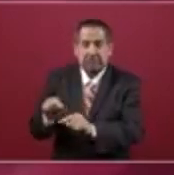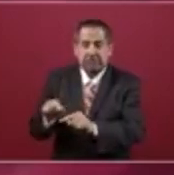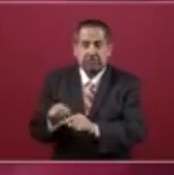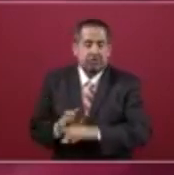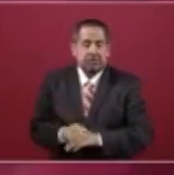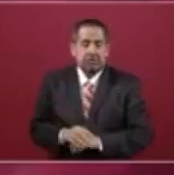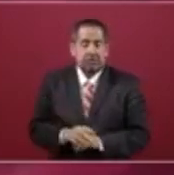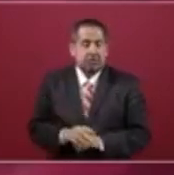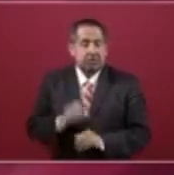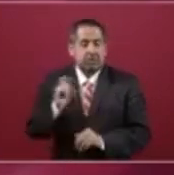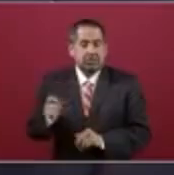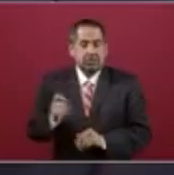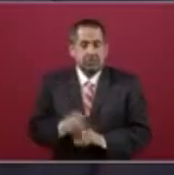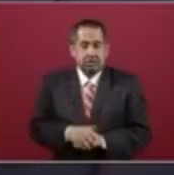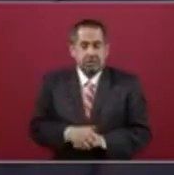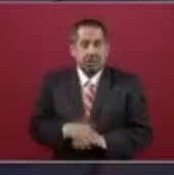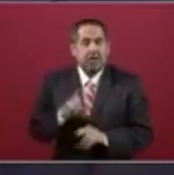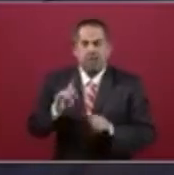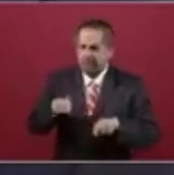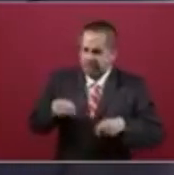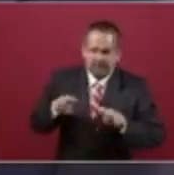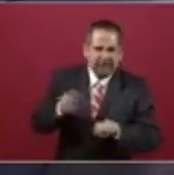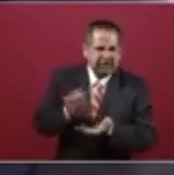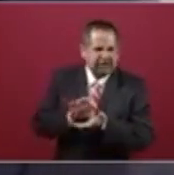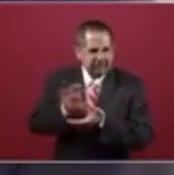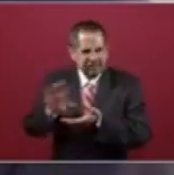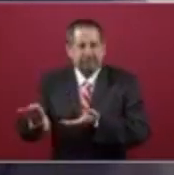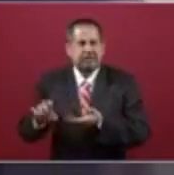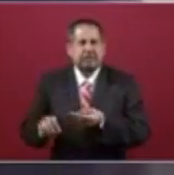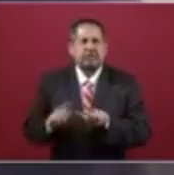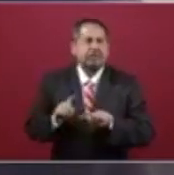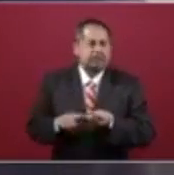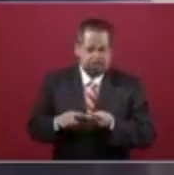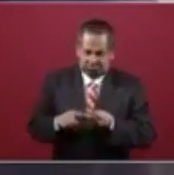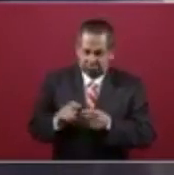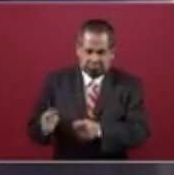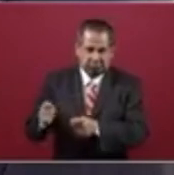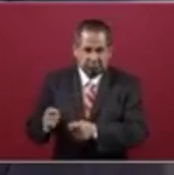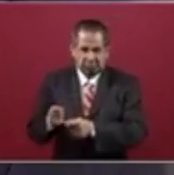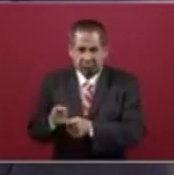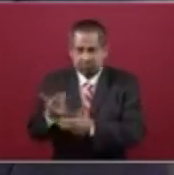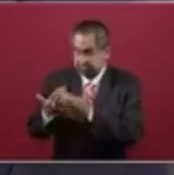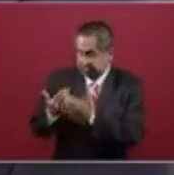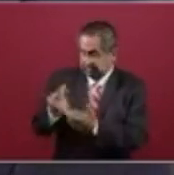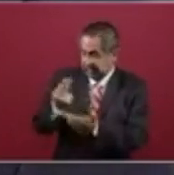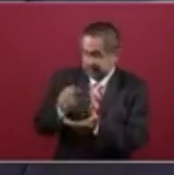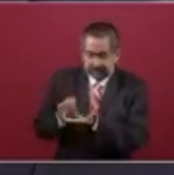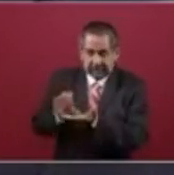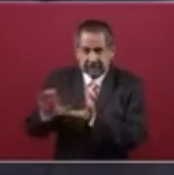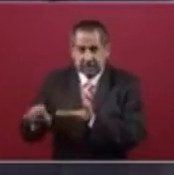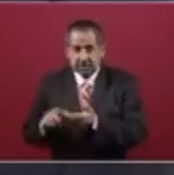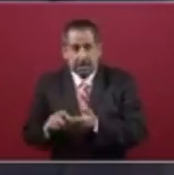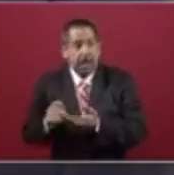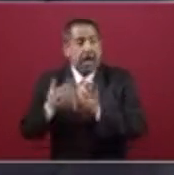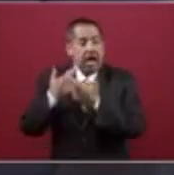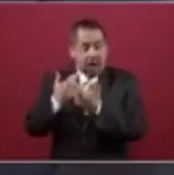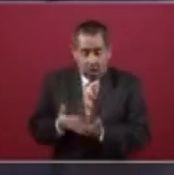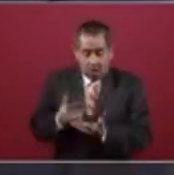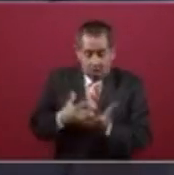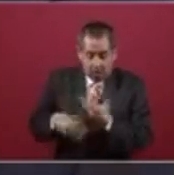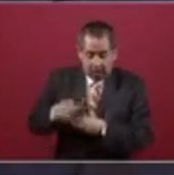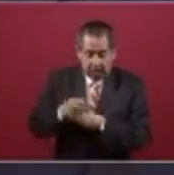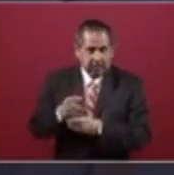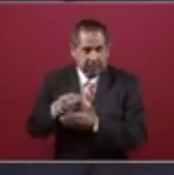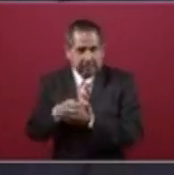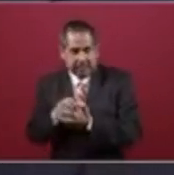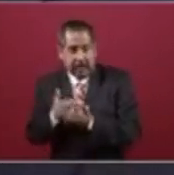Esto es, más recursos del presupuesto. Si se ahorra por la